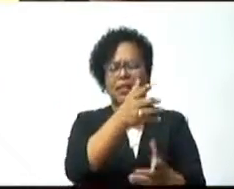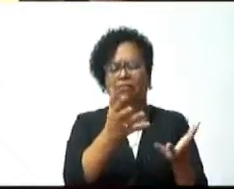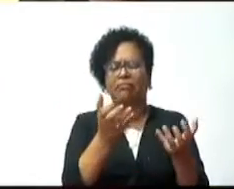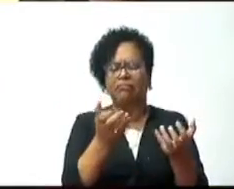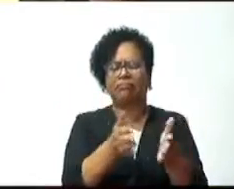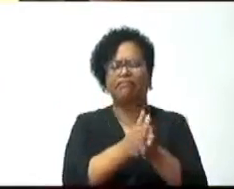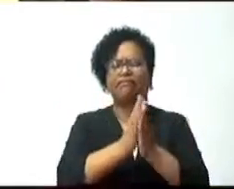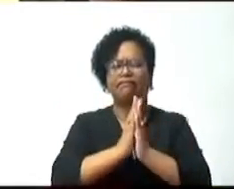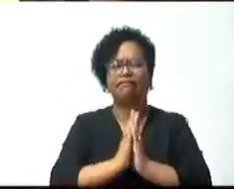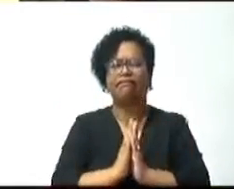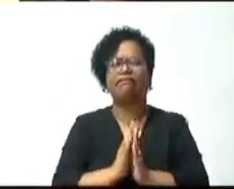pida